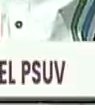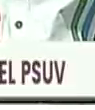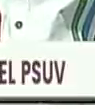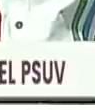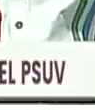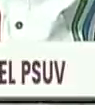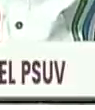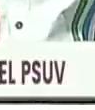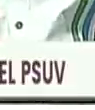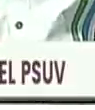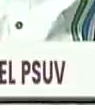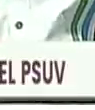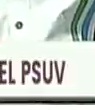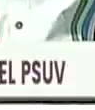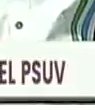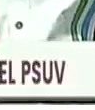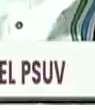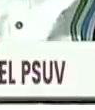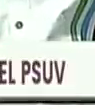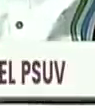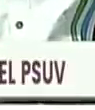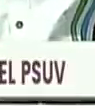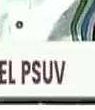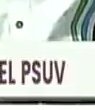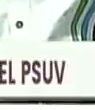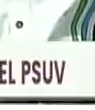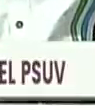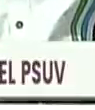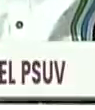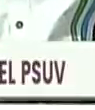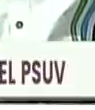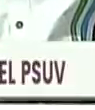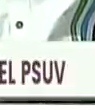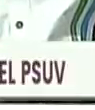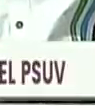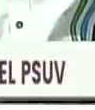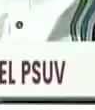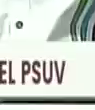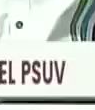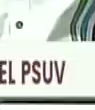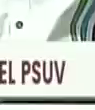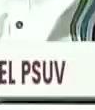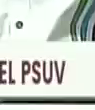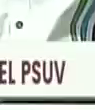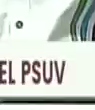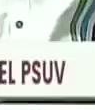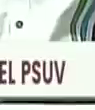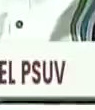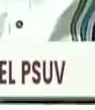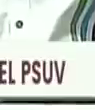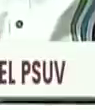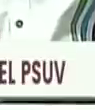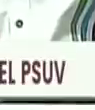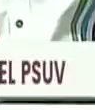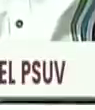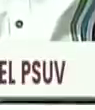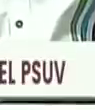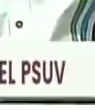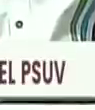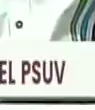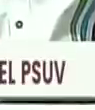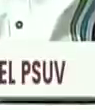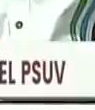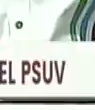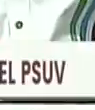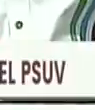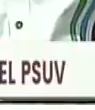semana pasada, para el día 22 y 23, es decir, para mañana y para el día miércoles, están fijadas